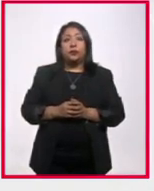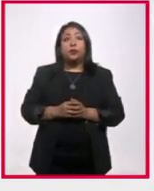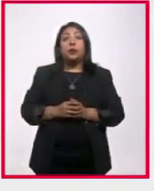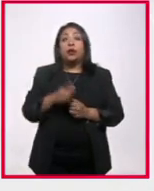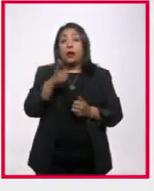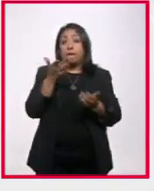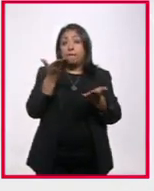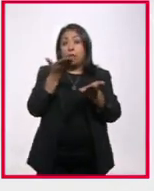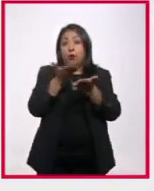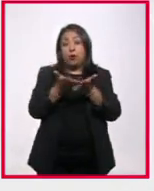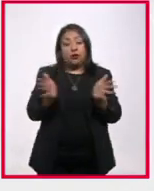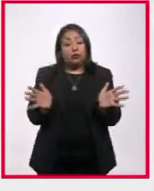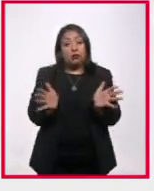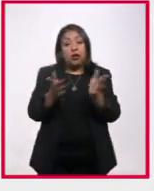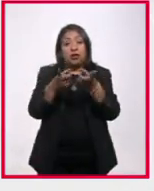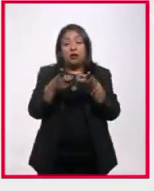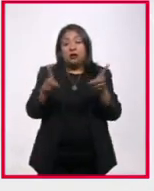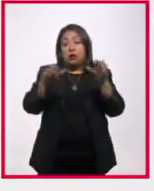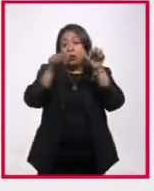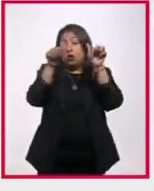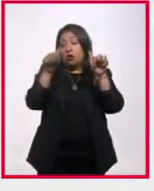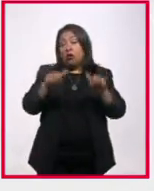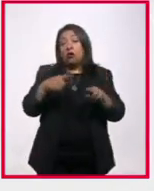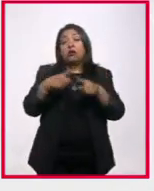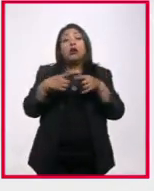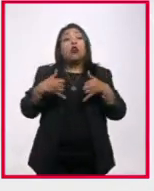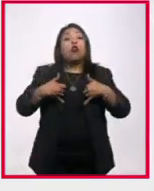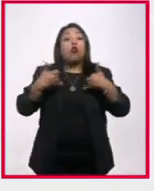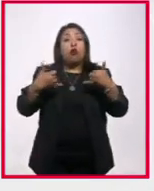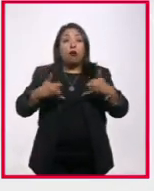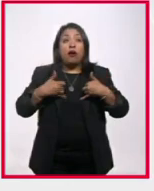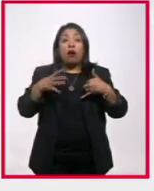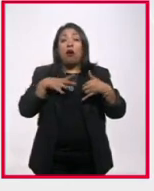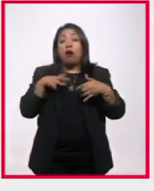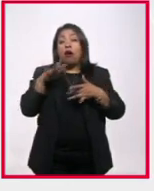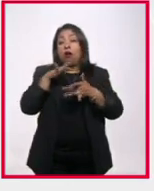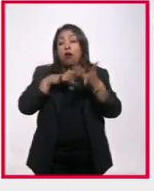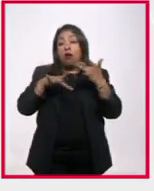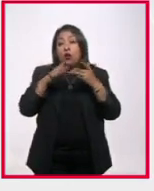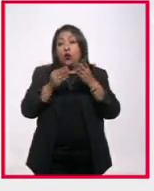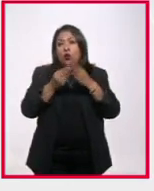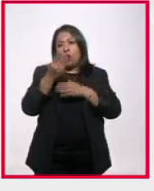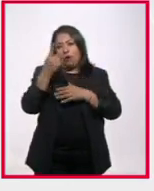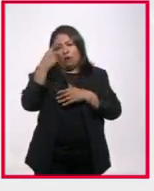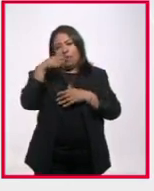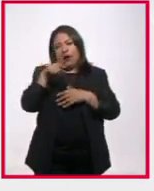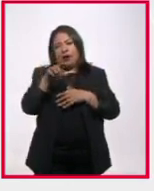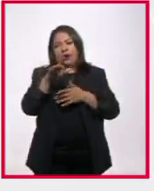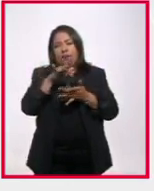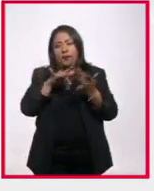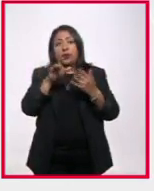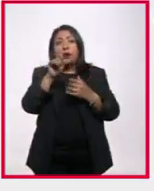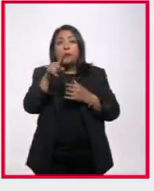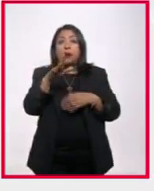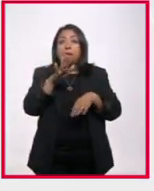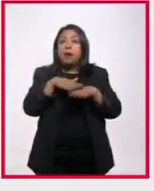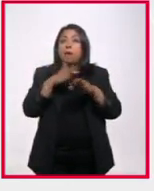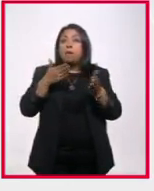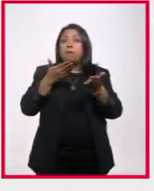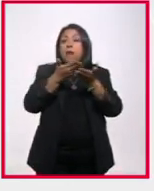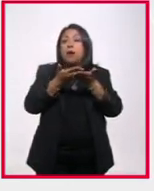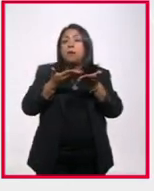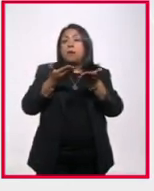Esta iniciativa fomenta el desarrollo artístico de los jóvenes con la grabación de su material discográfico, además de aumentar las